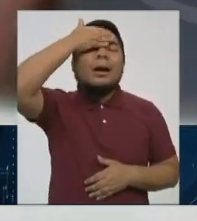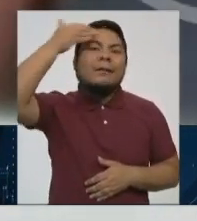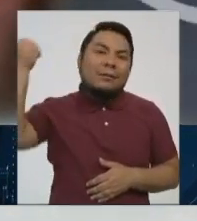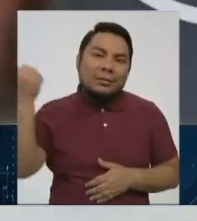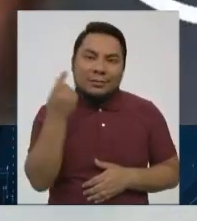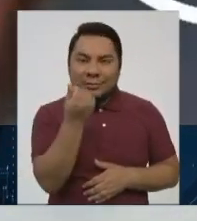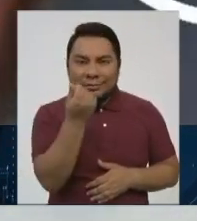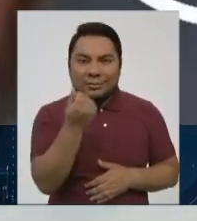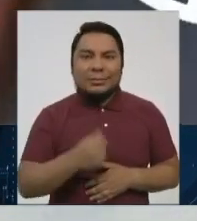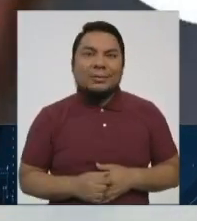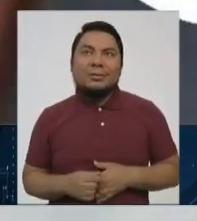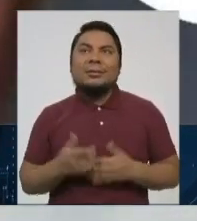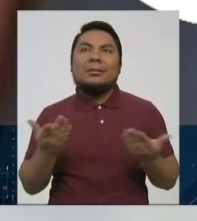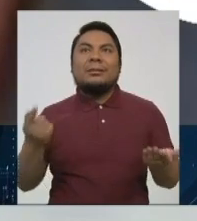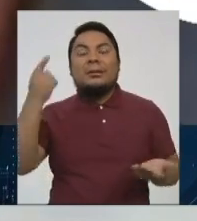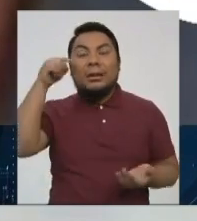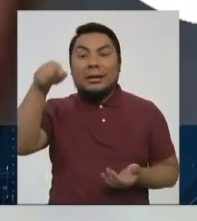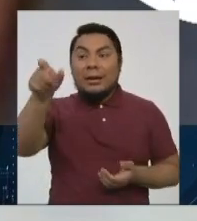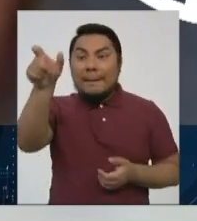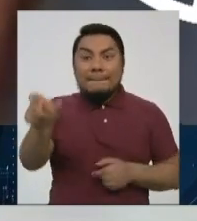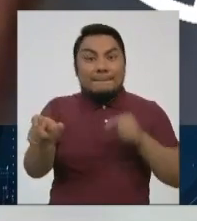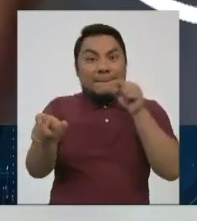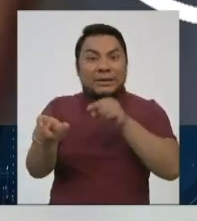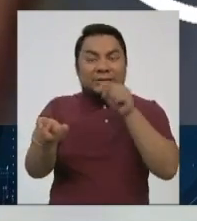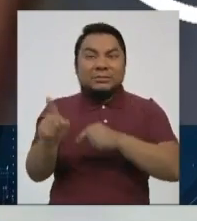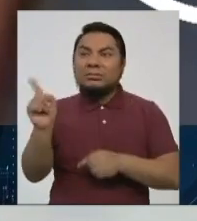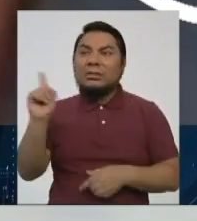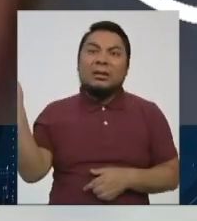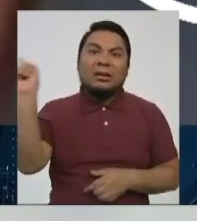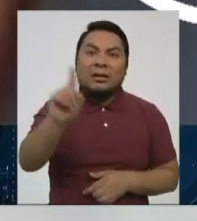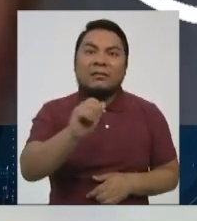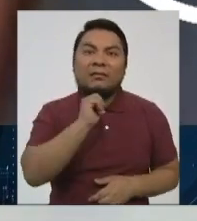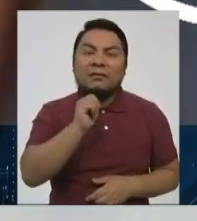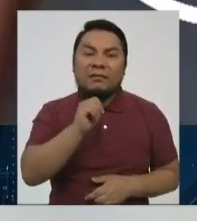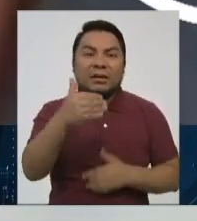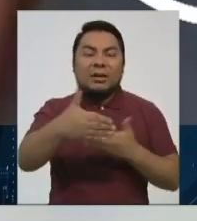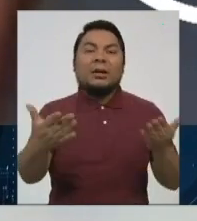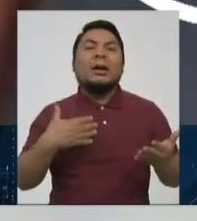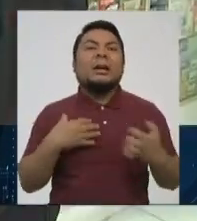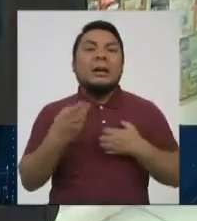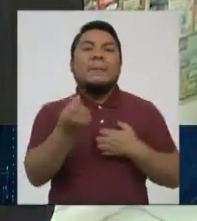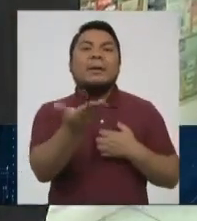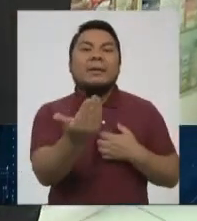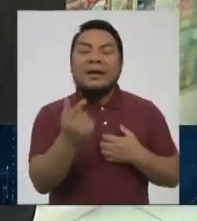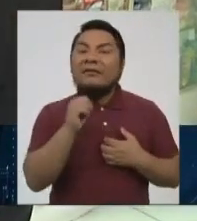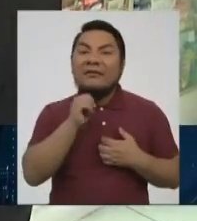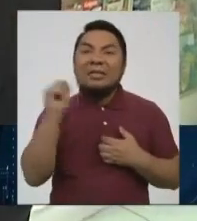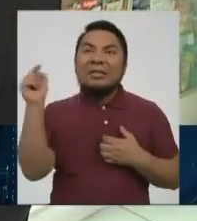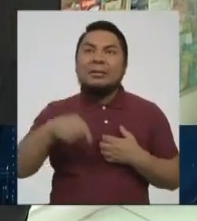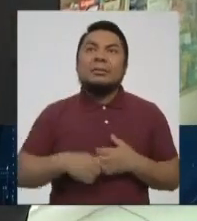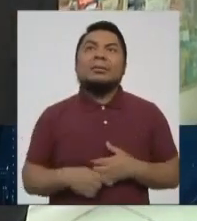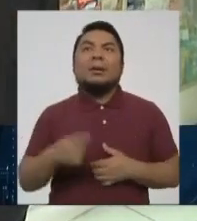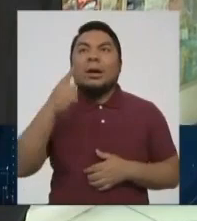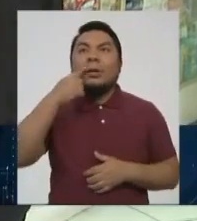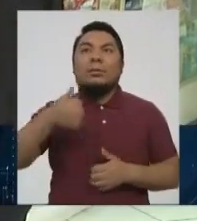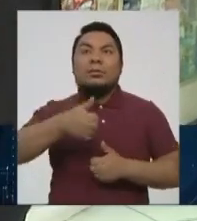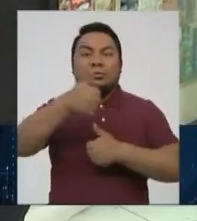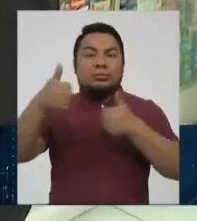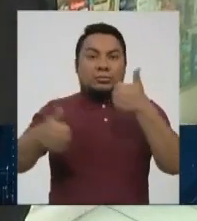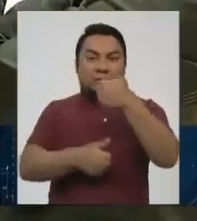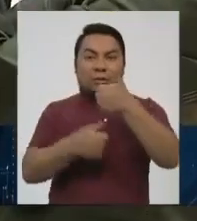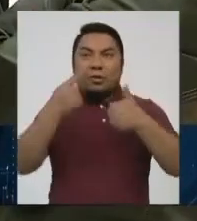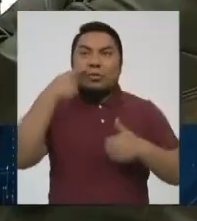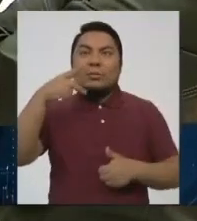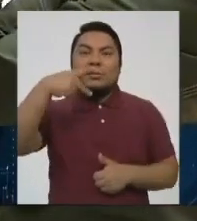dinero y hasta el momento esa persona no se ha acercado a Boticas y Salud para reclamar. Por eso, su gerente Kenny Johnson